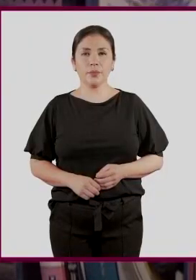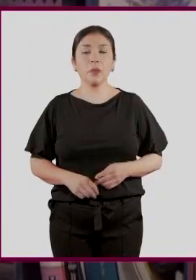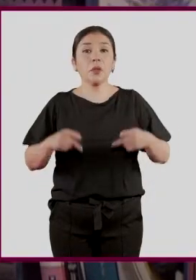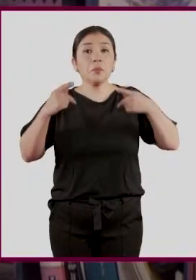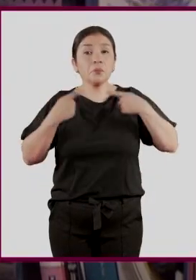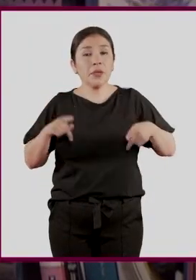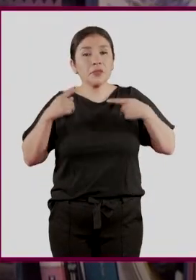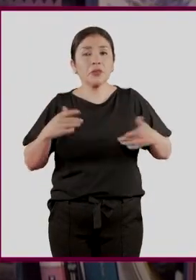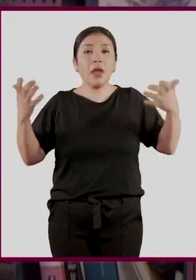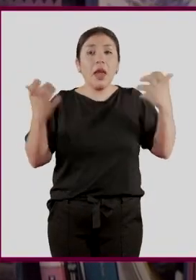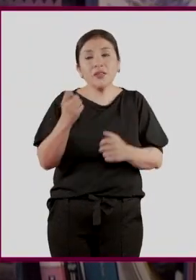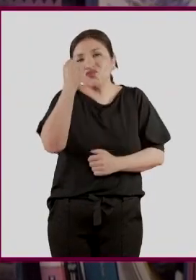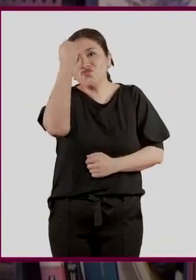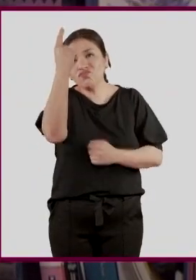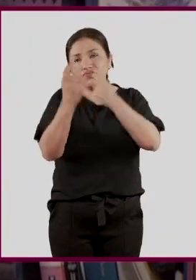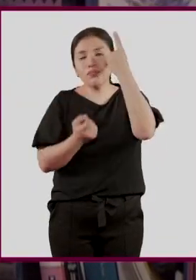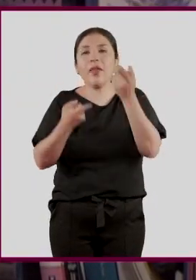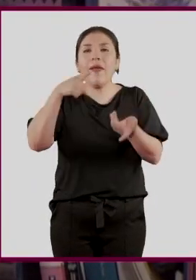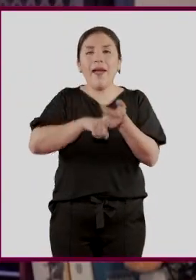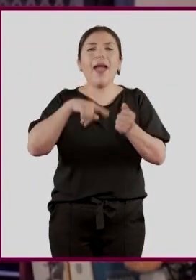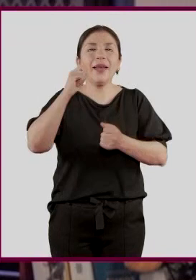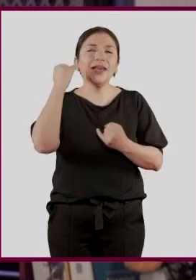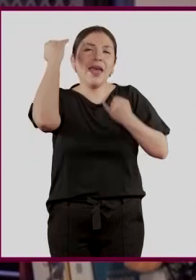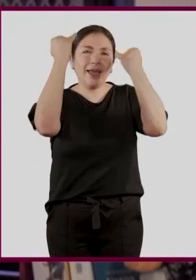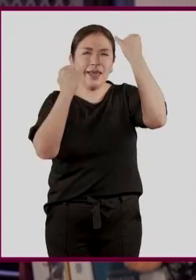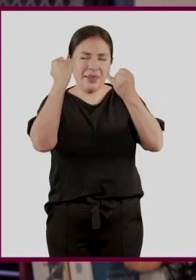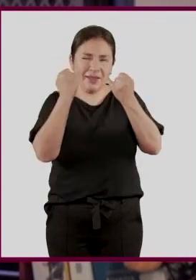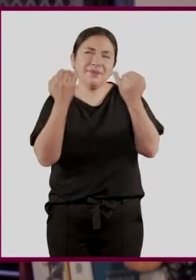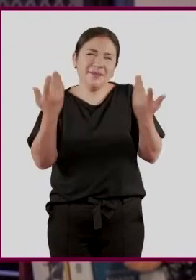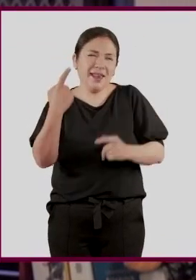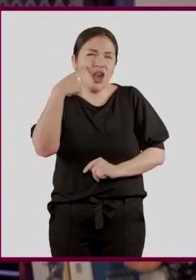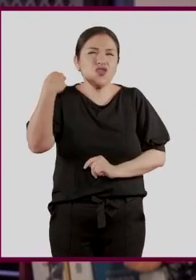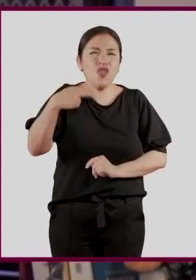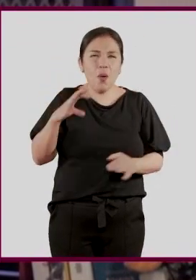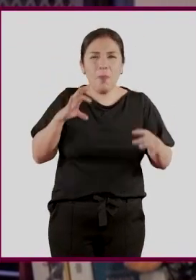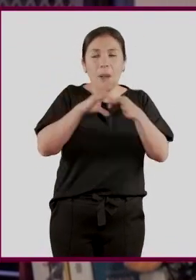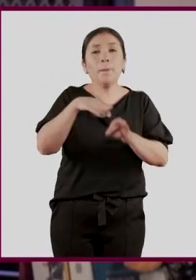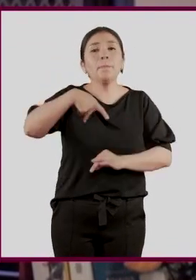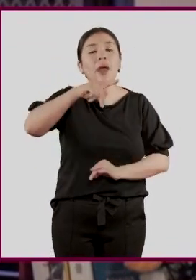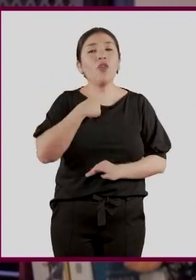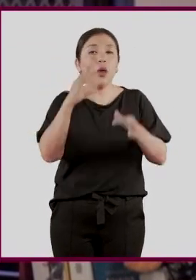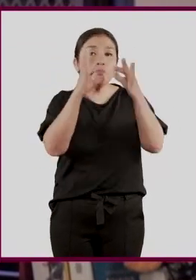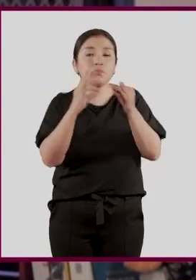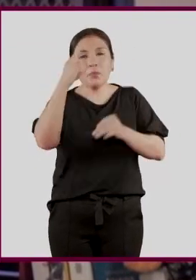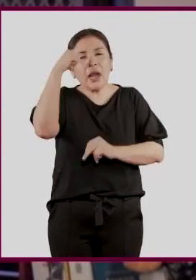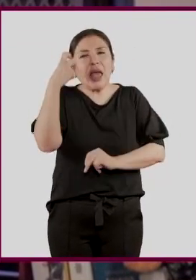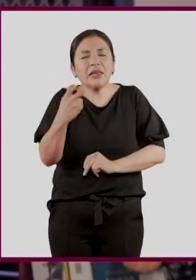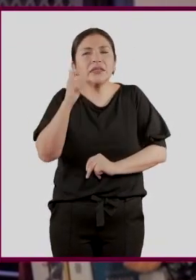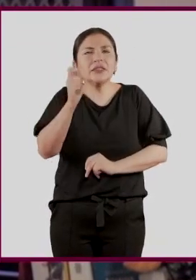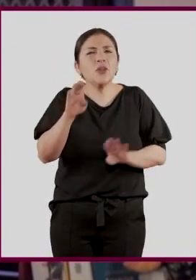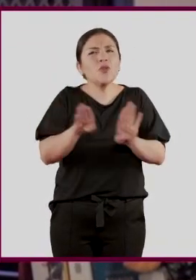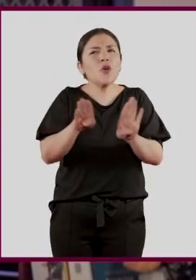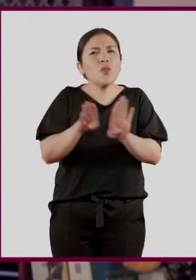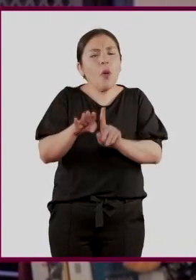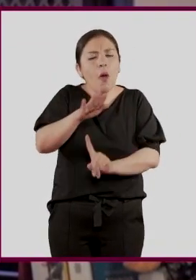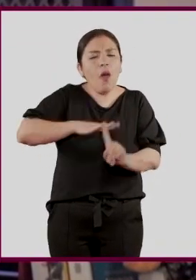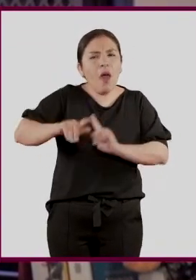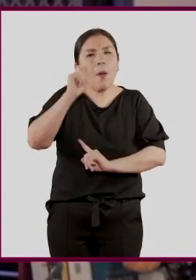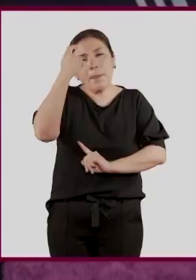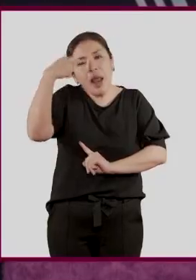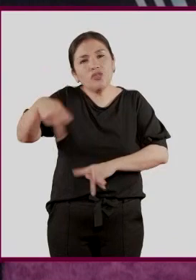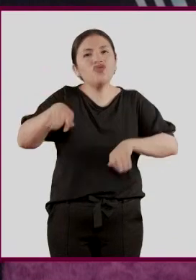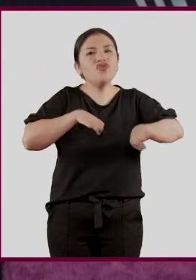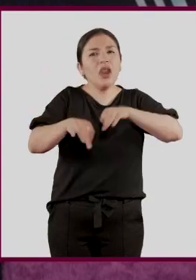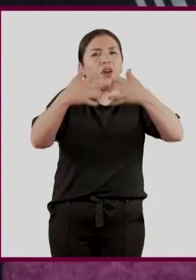gente que se dedica a crear forma parte del sector creativo. Suena obvio, claro, pero lo señalo para subrayar el sentido en términos